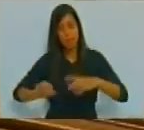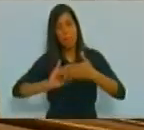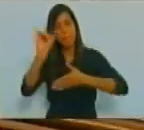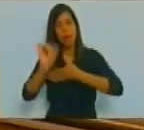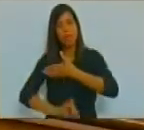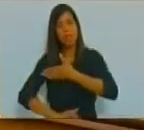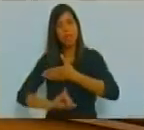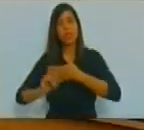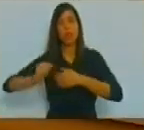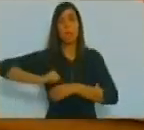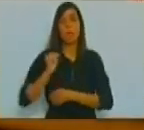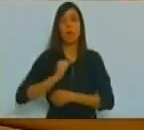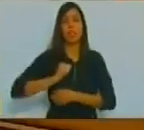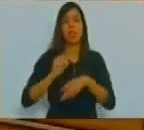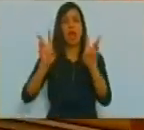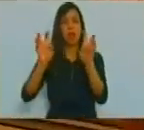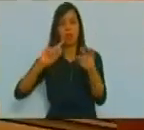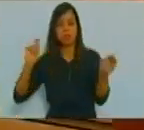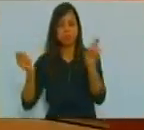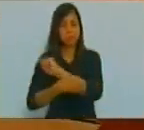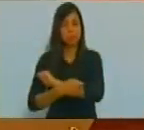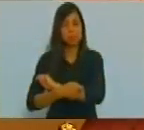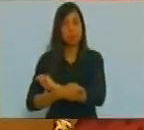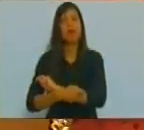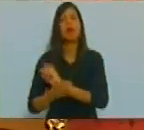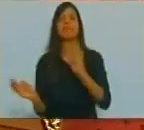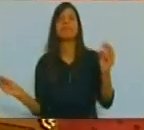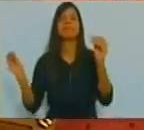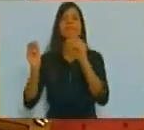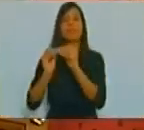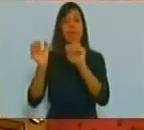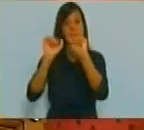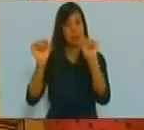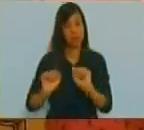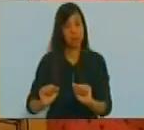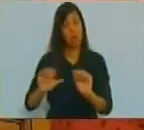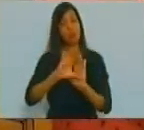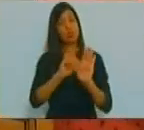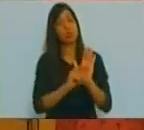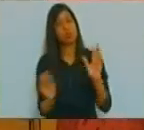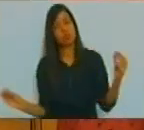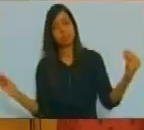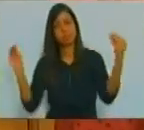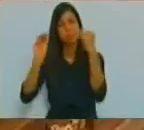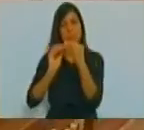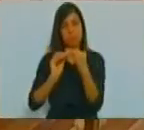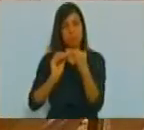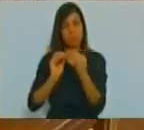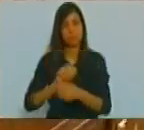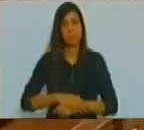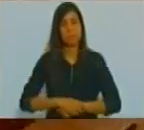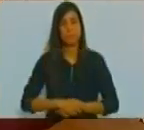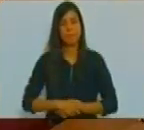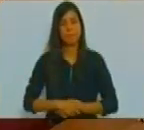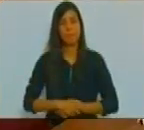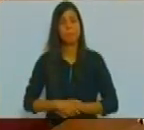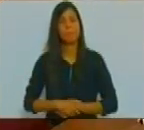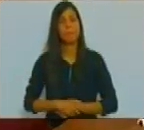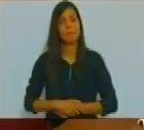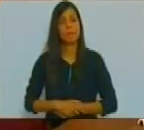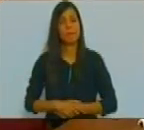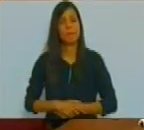adecuado a los nuevos tiempos sobre todo adecuado a lo que establece la constitución y yo quise